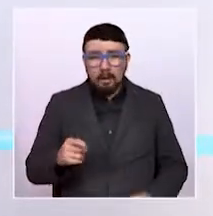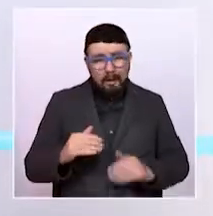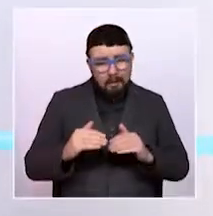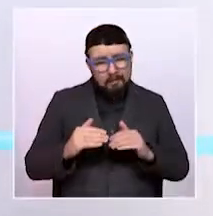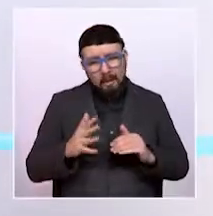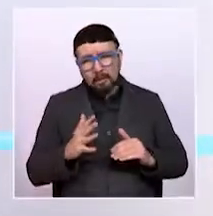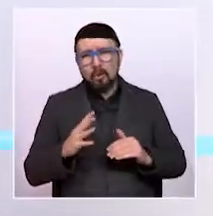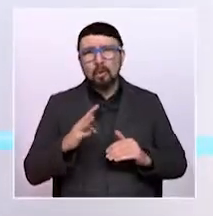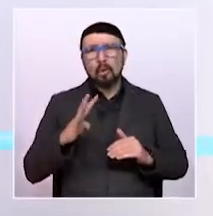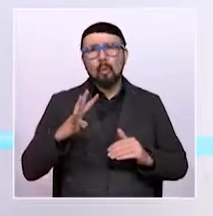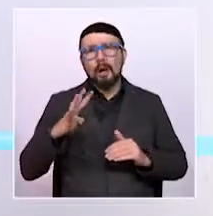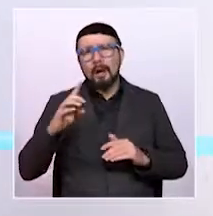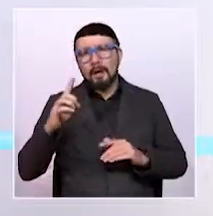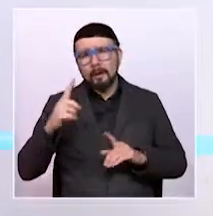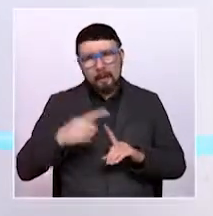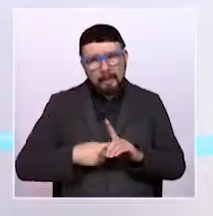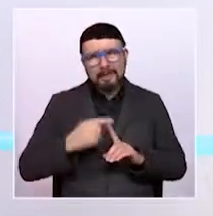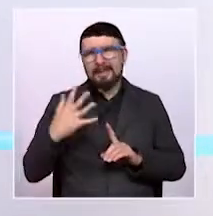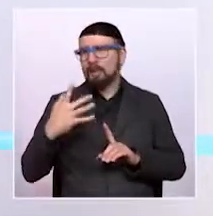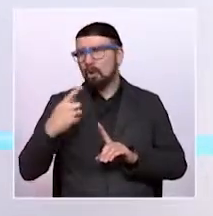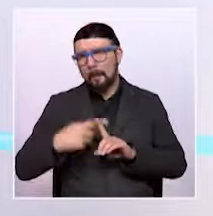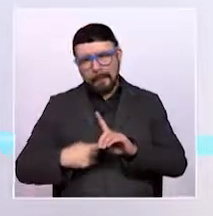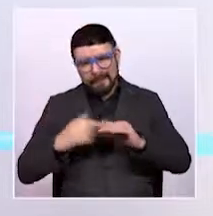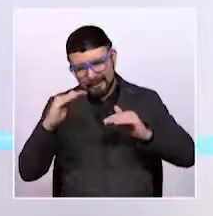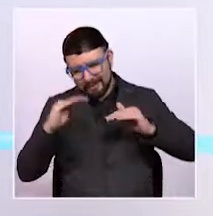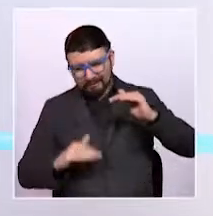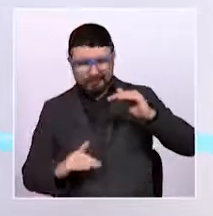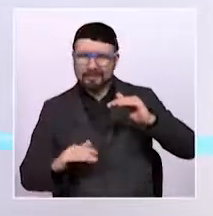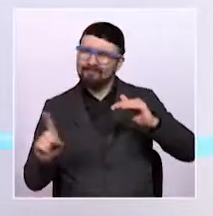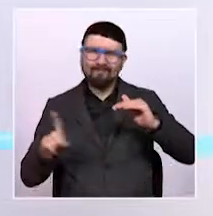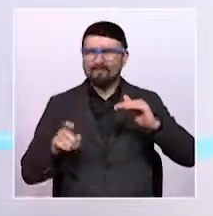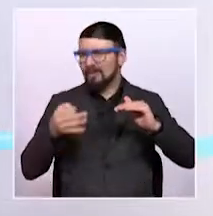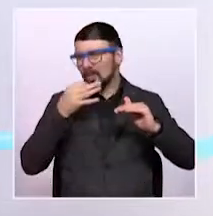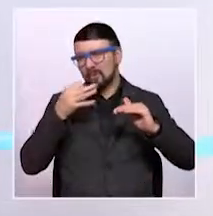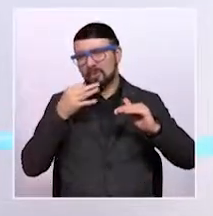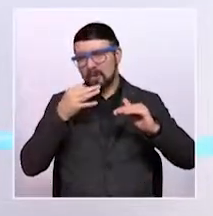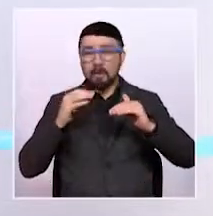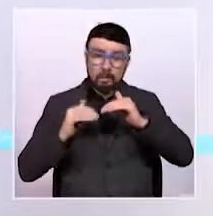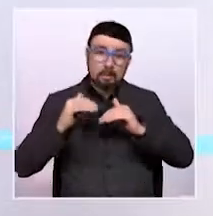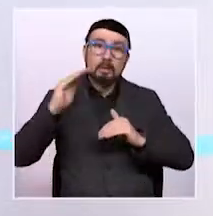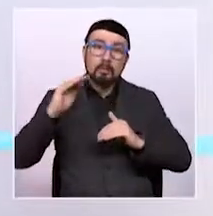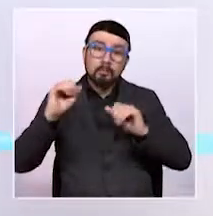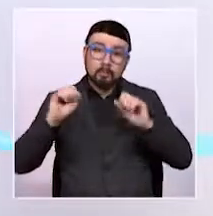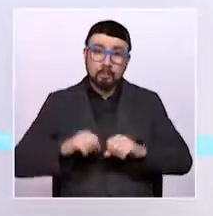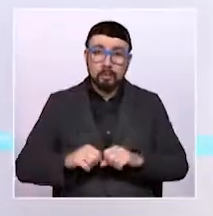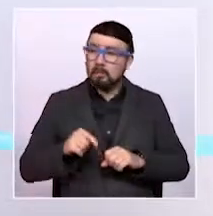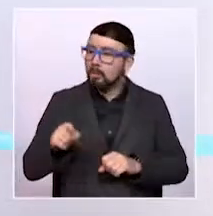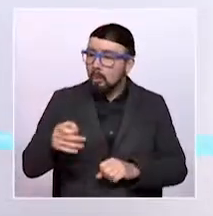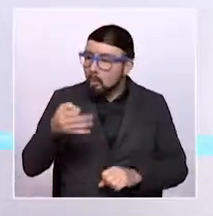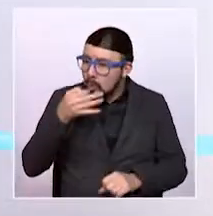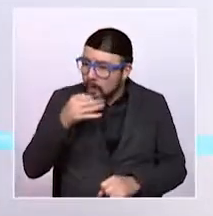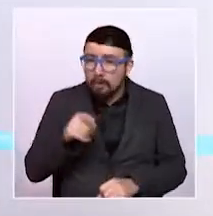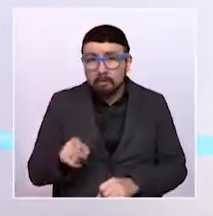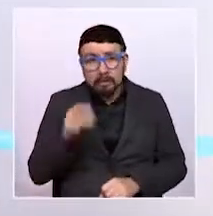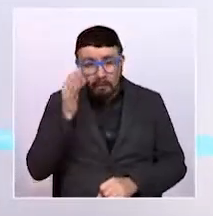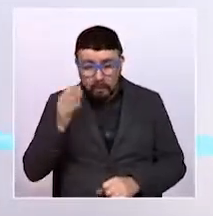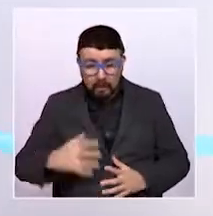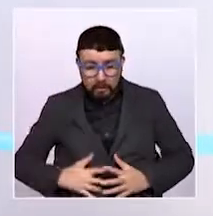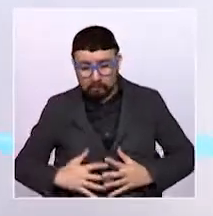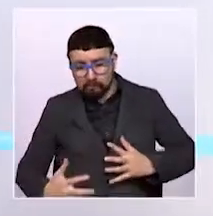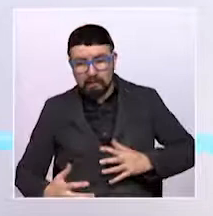45 meses porque no hay muchos estudios que muestren que produzca o no produzca malformaciones